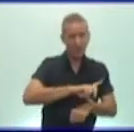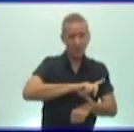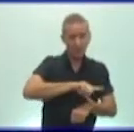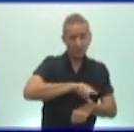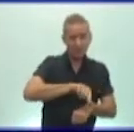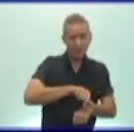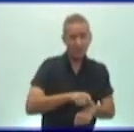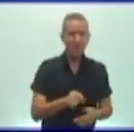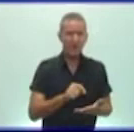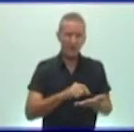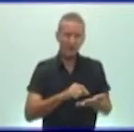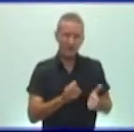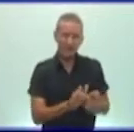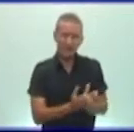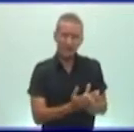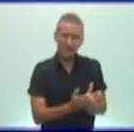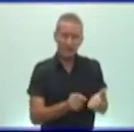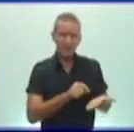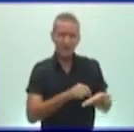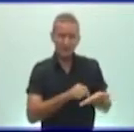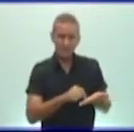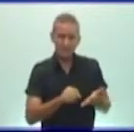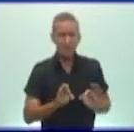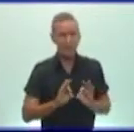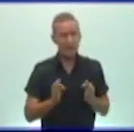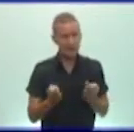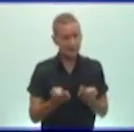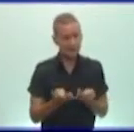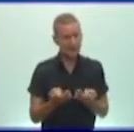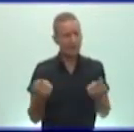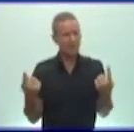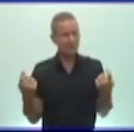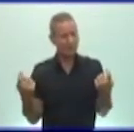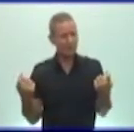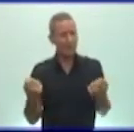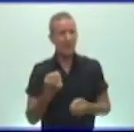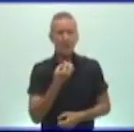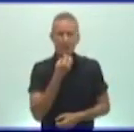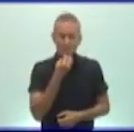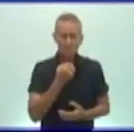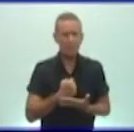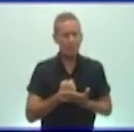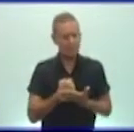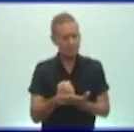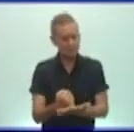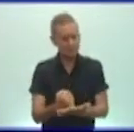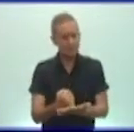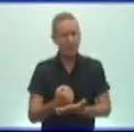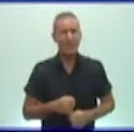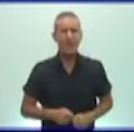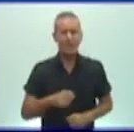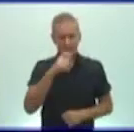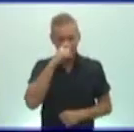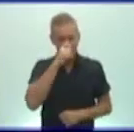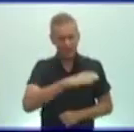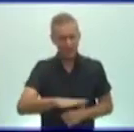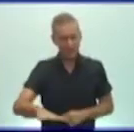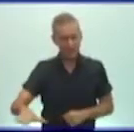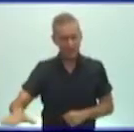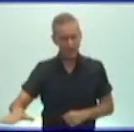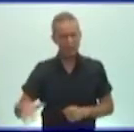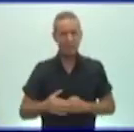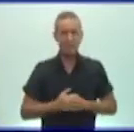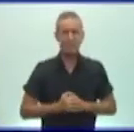la familia le reiteramos que, de ser necesario, pueden ayudar a los escolares a tomar notas.